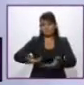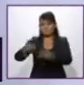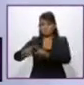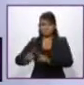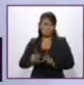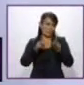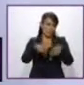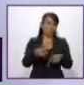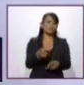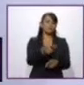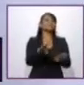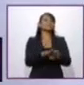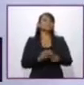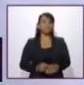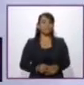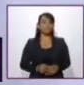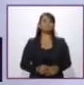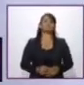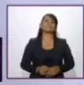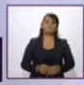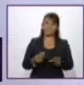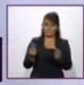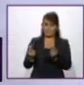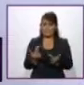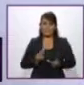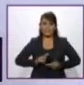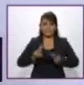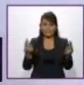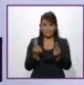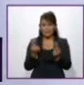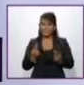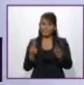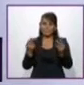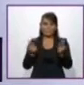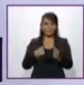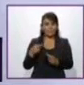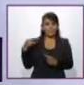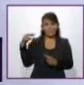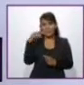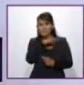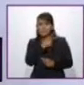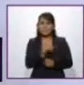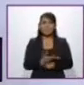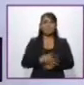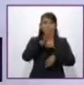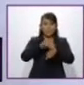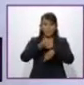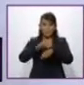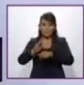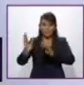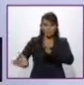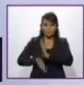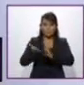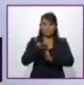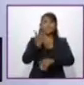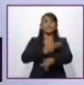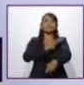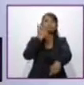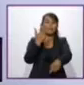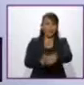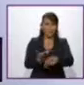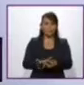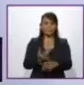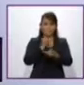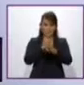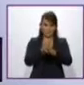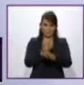primero, digitalizar todos los trámites para que los procedimientos de licitación sean completamente transparentes. Yo